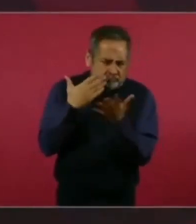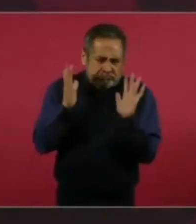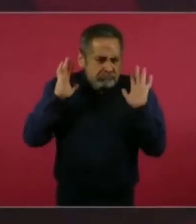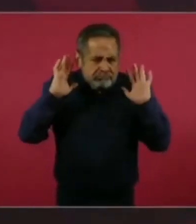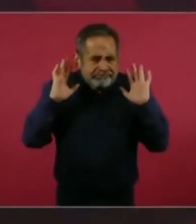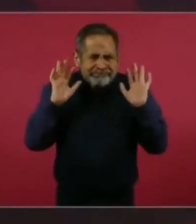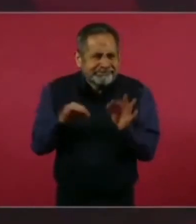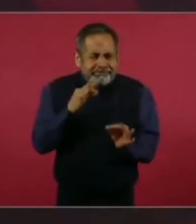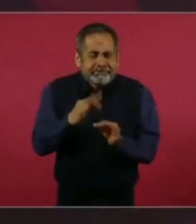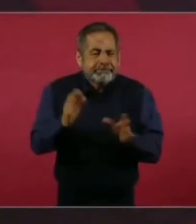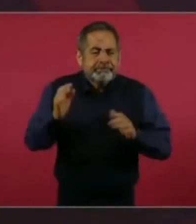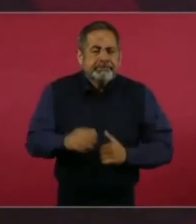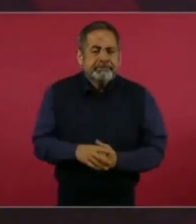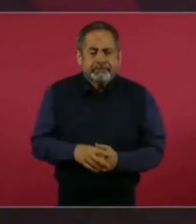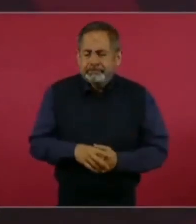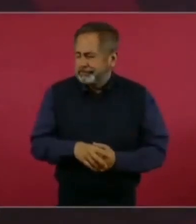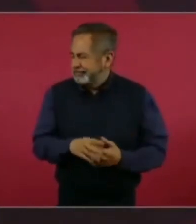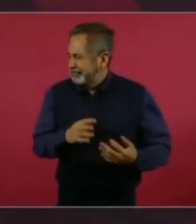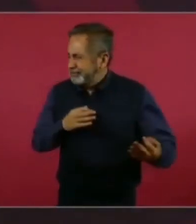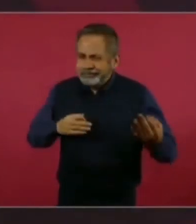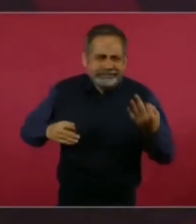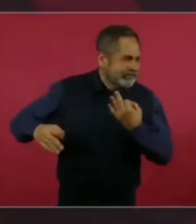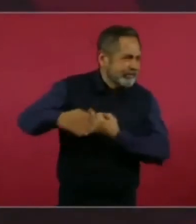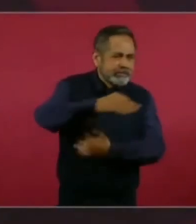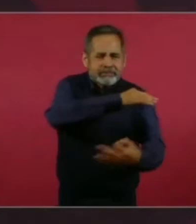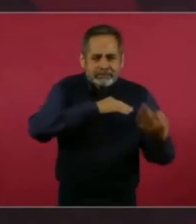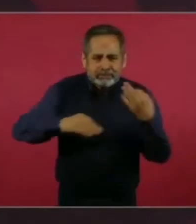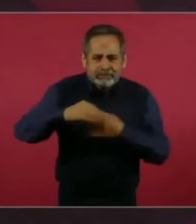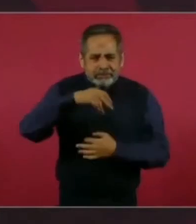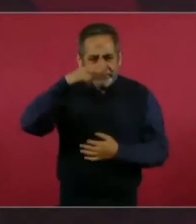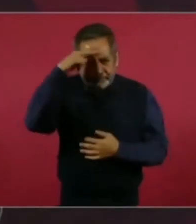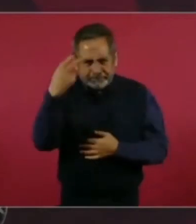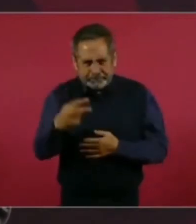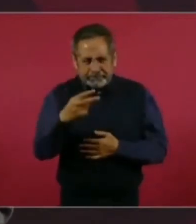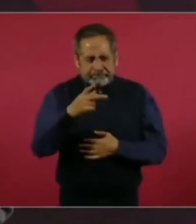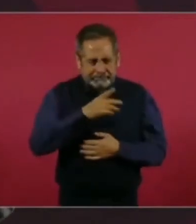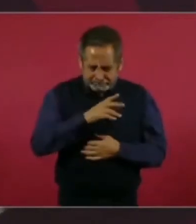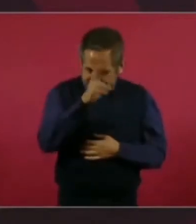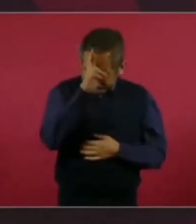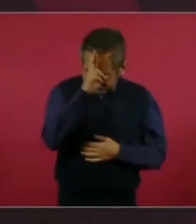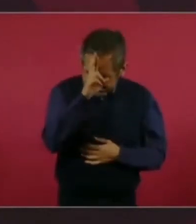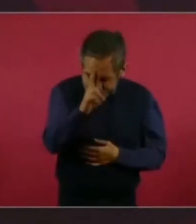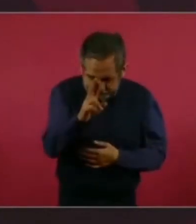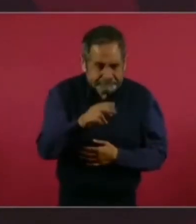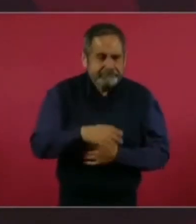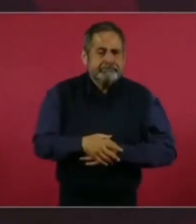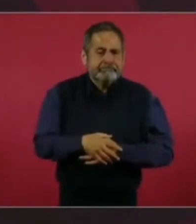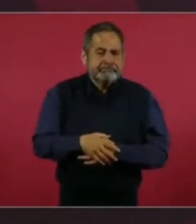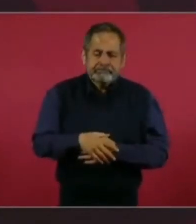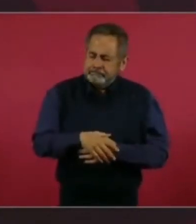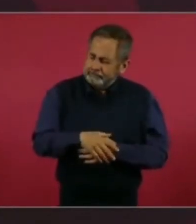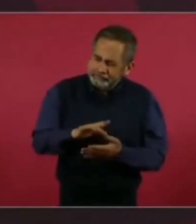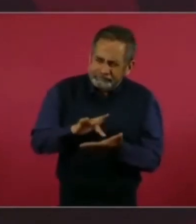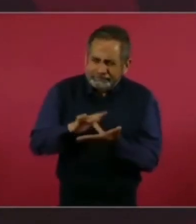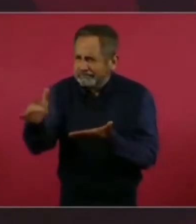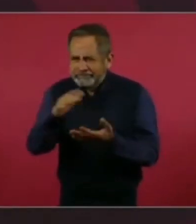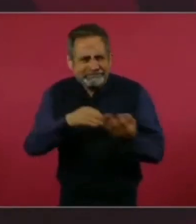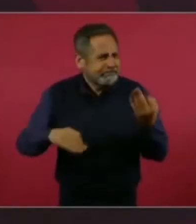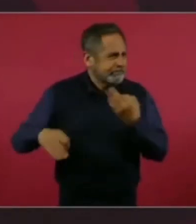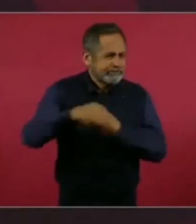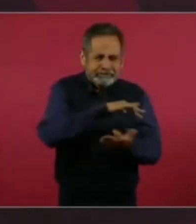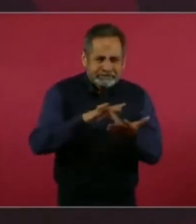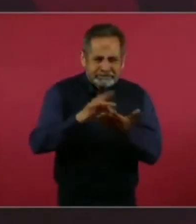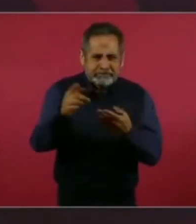yo a todos los mexicanos los respeto les agradezco mucho a